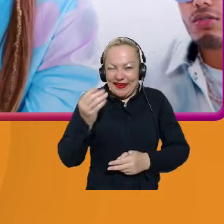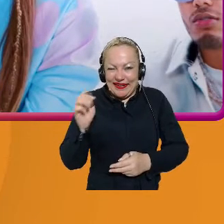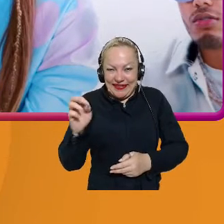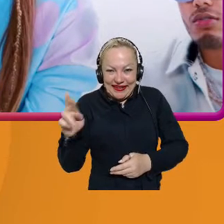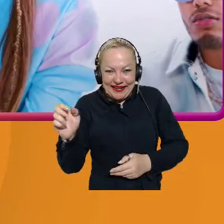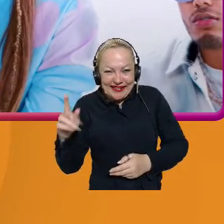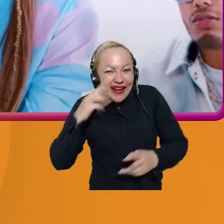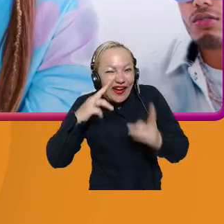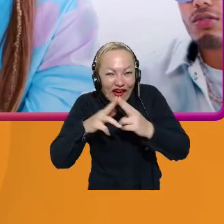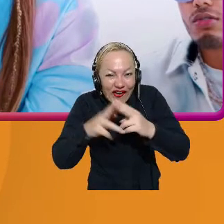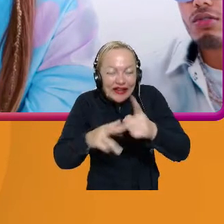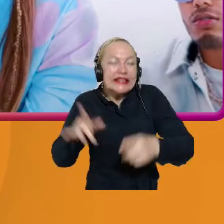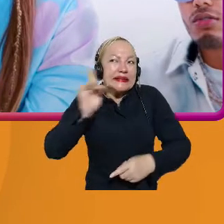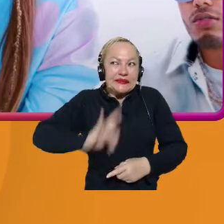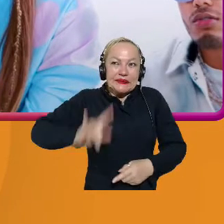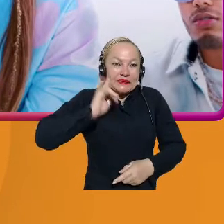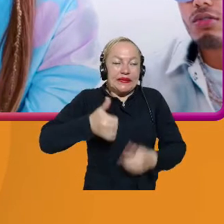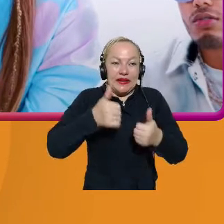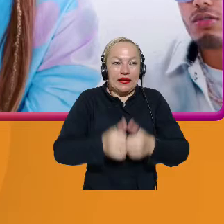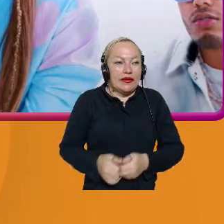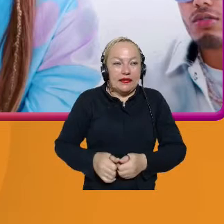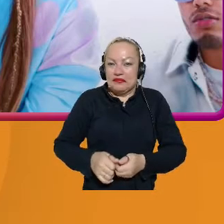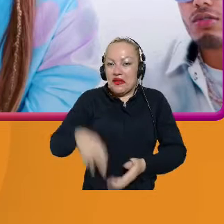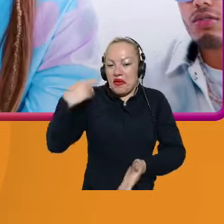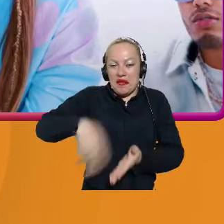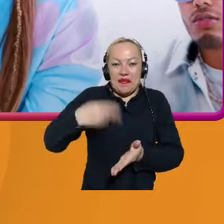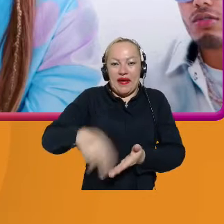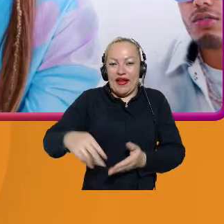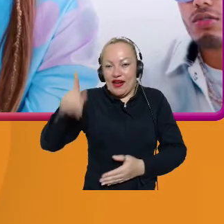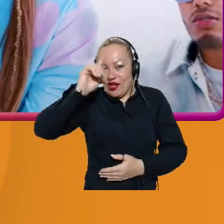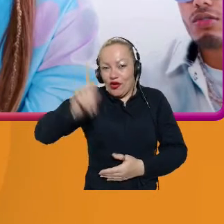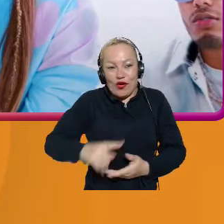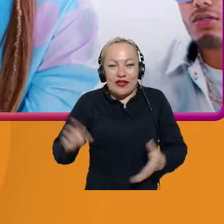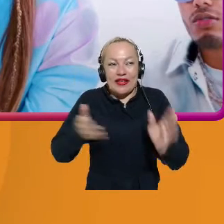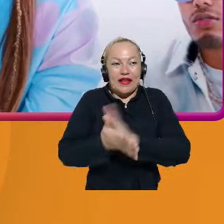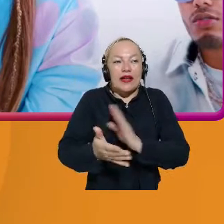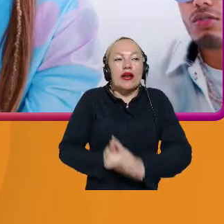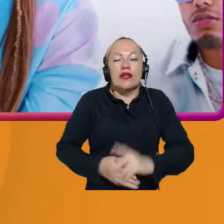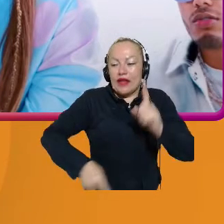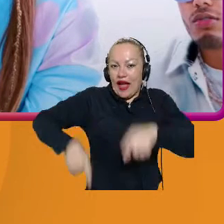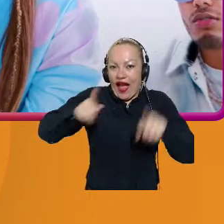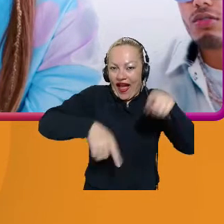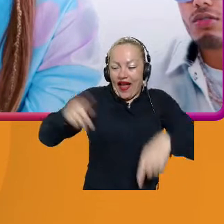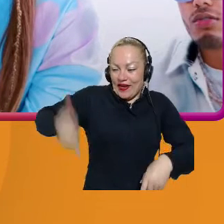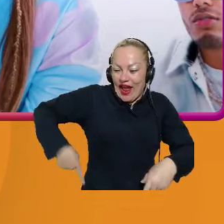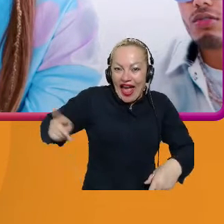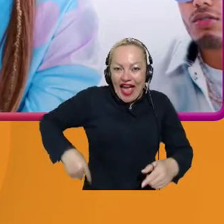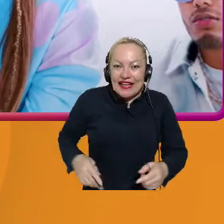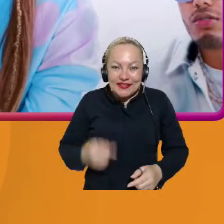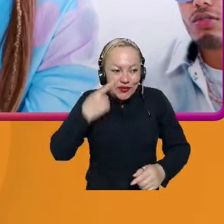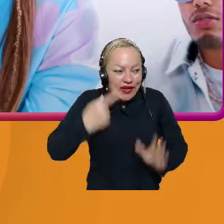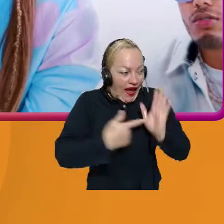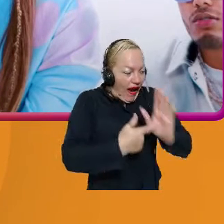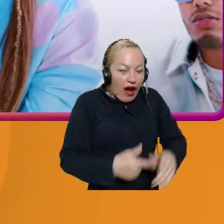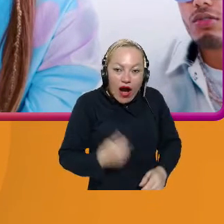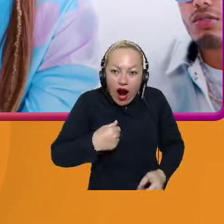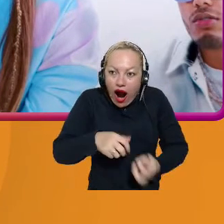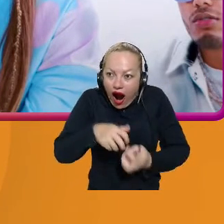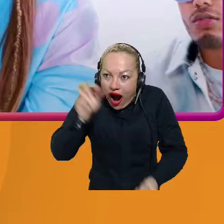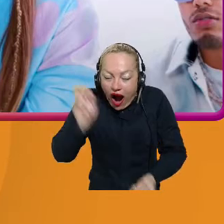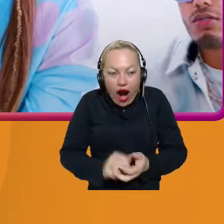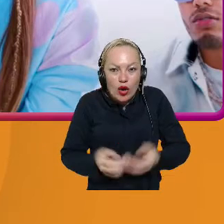¿Qué tiene? Sí, además, el tipo no baila nada. Pero sí consigue las mejores escuelas de baile y saca unas coreografías que uno dice,